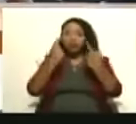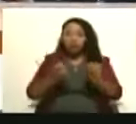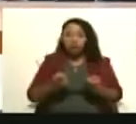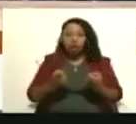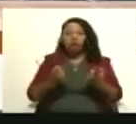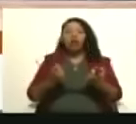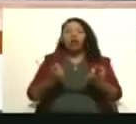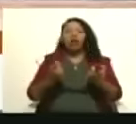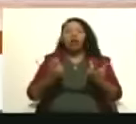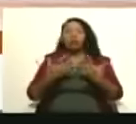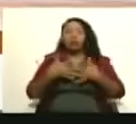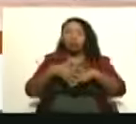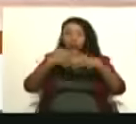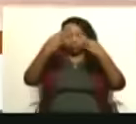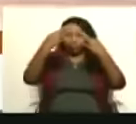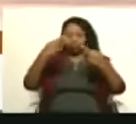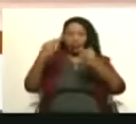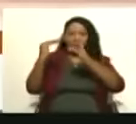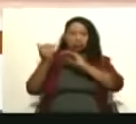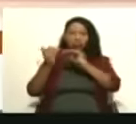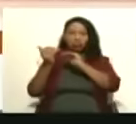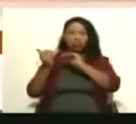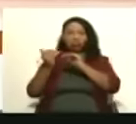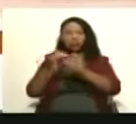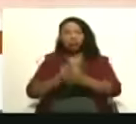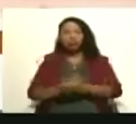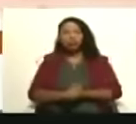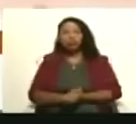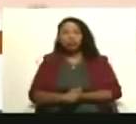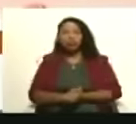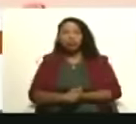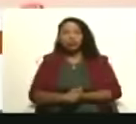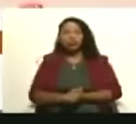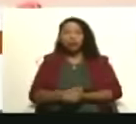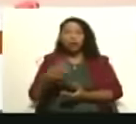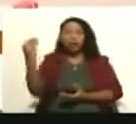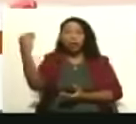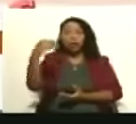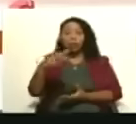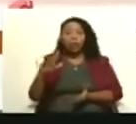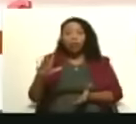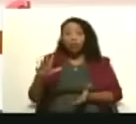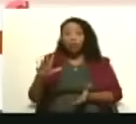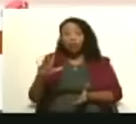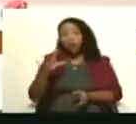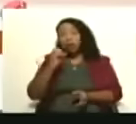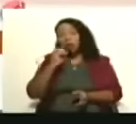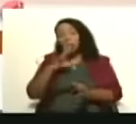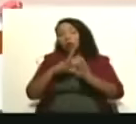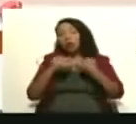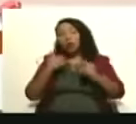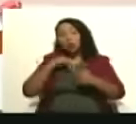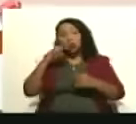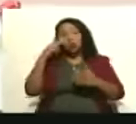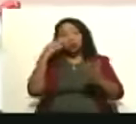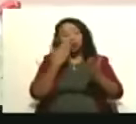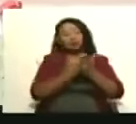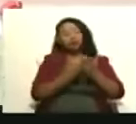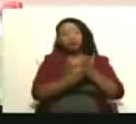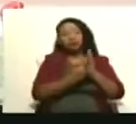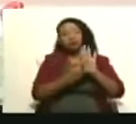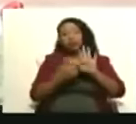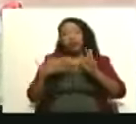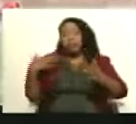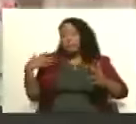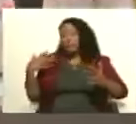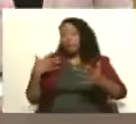por su integridad ética, moral y además, bueno, todo lo que hemos visto a lo largo de estos últimos